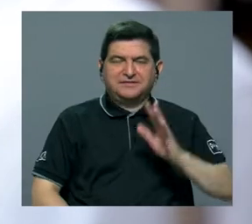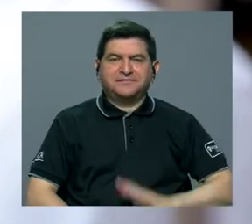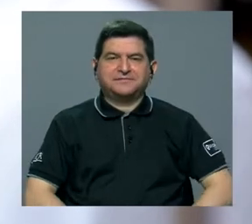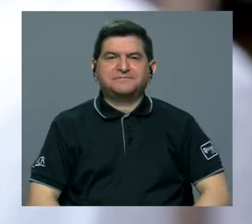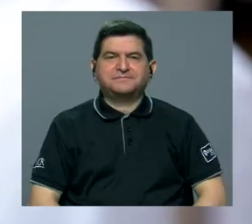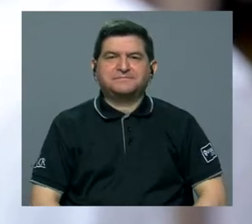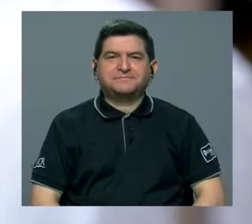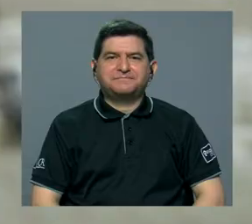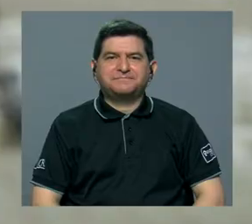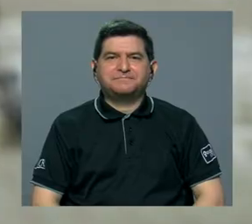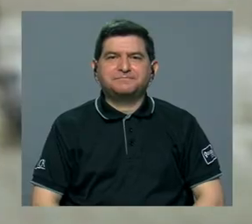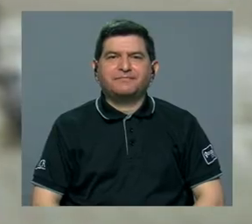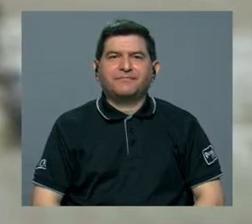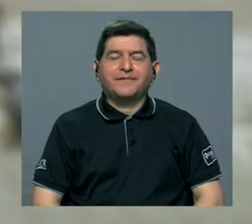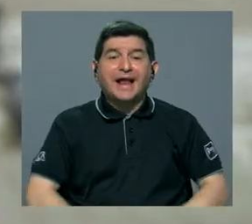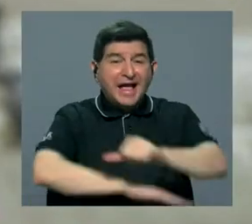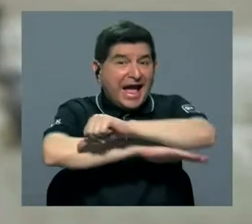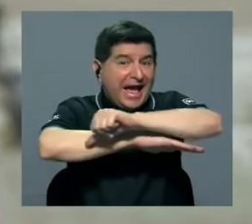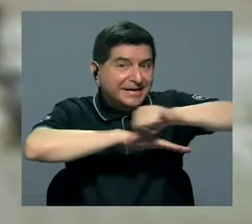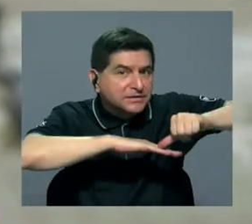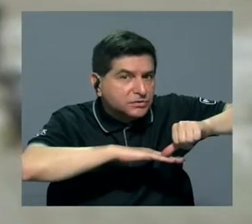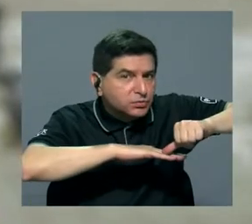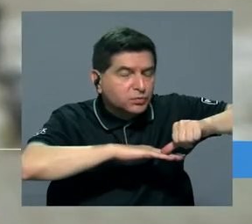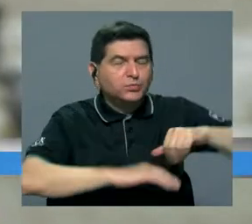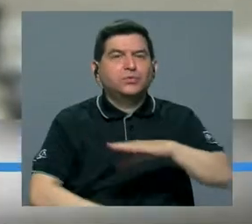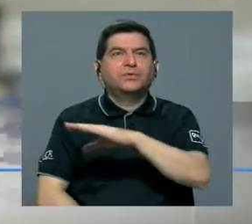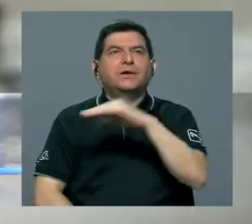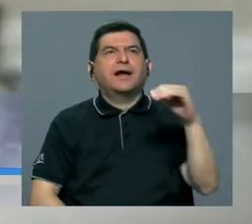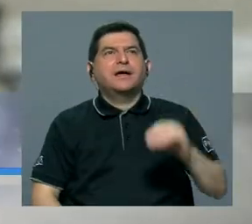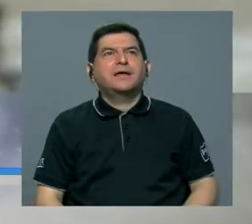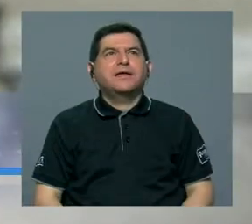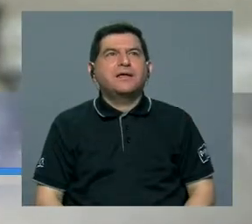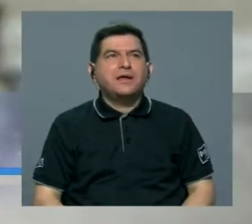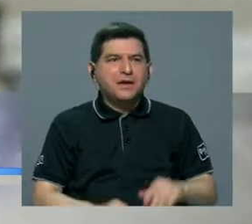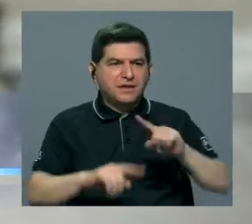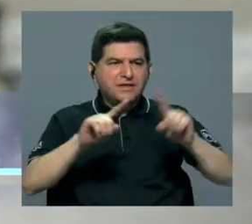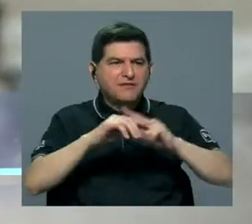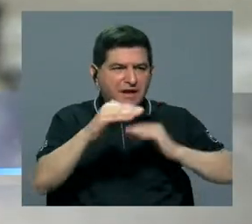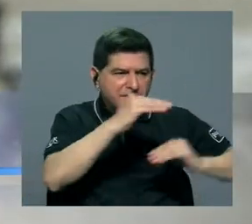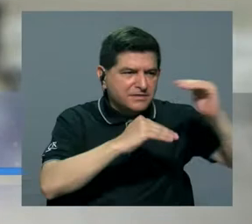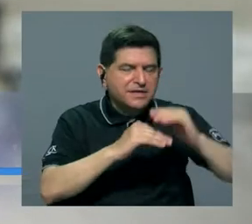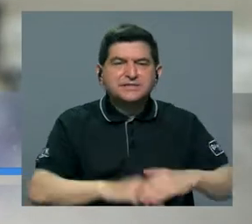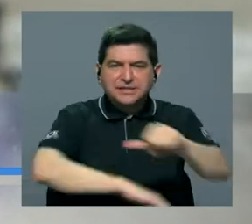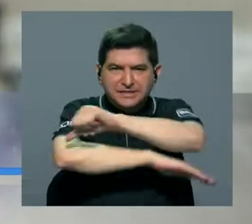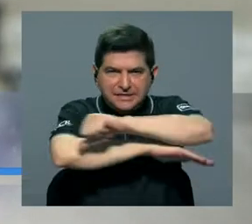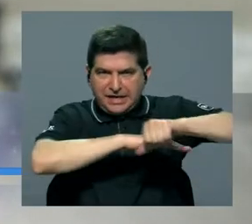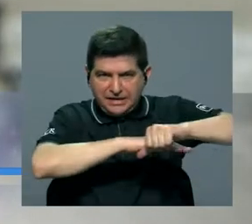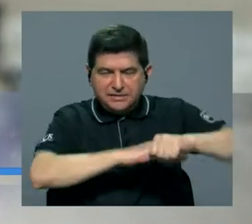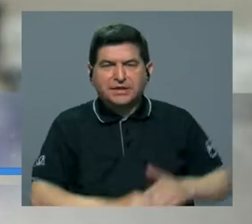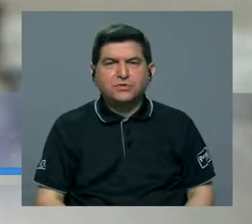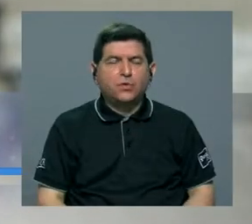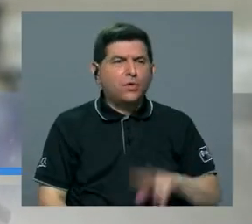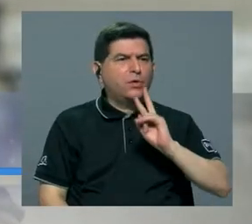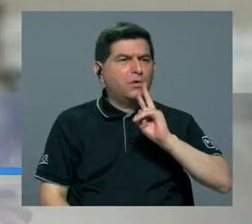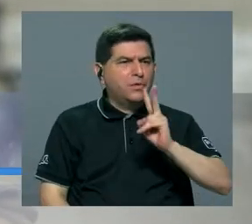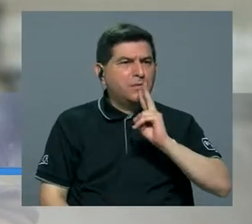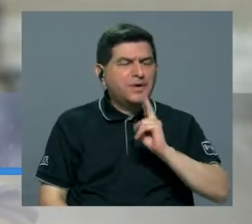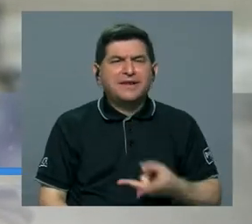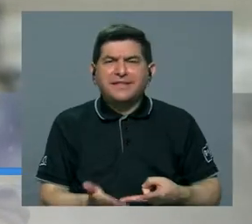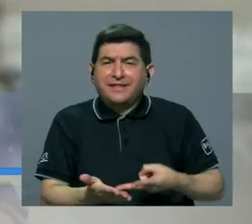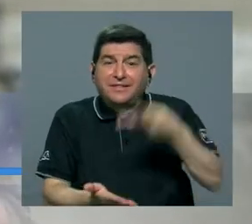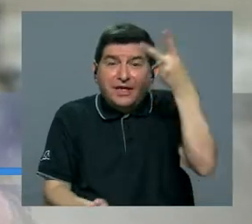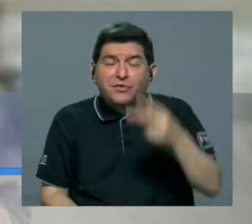respecto. La arquitectura y los conjuntos arquitectónicos, su verdadero